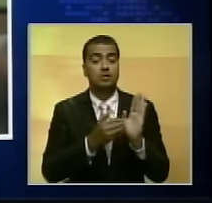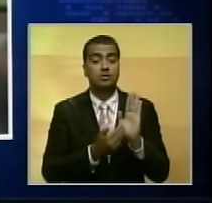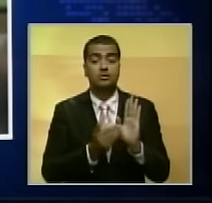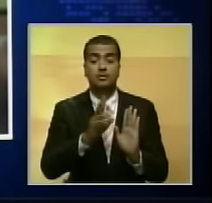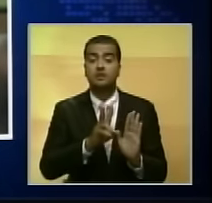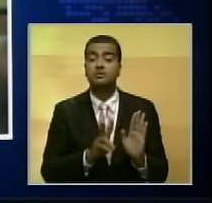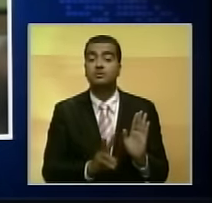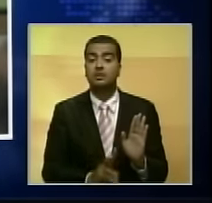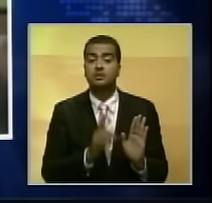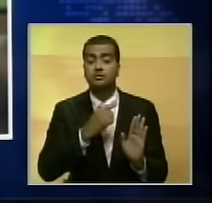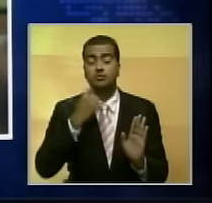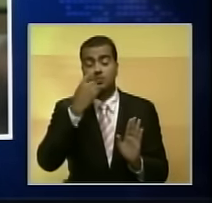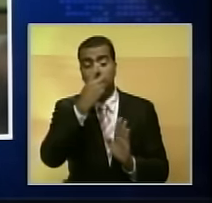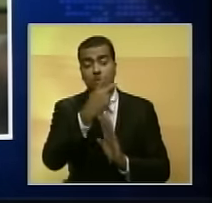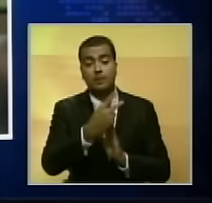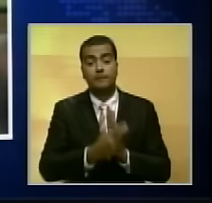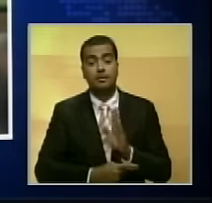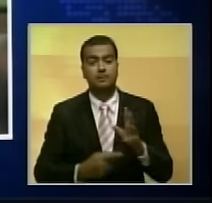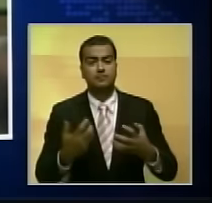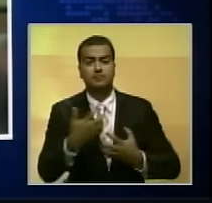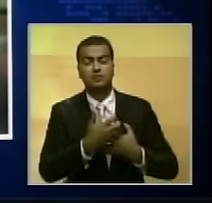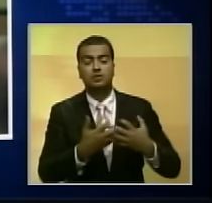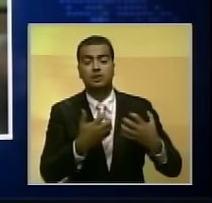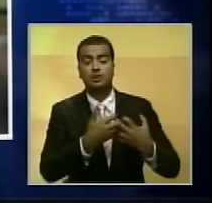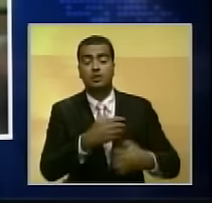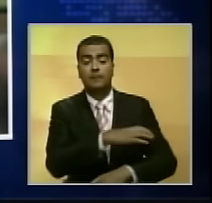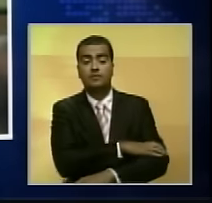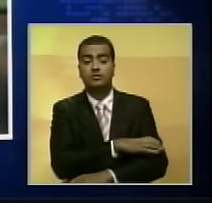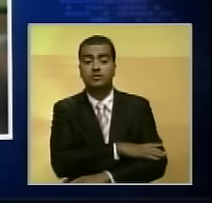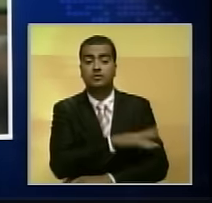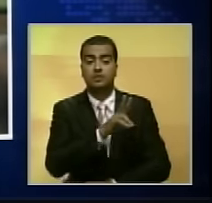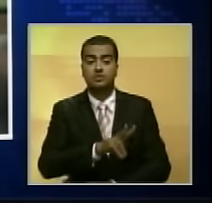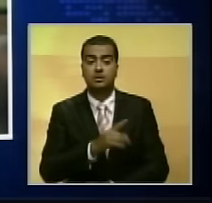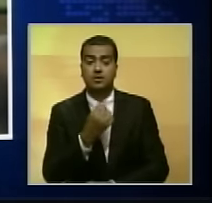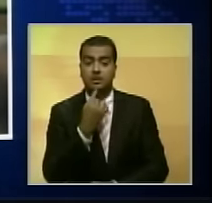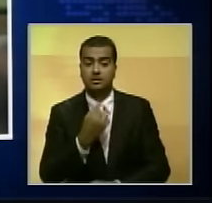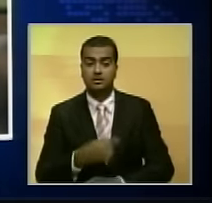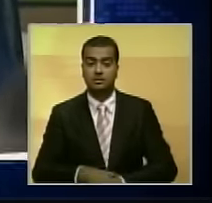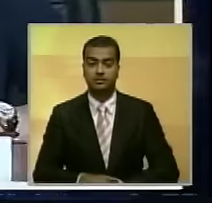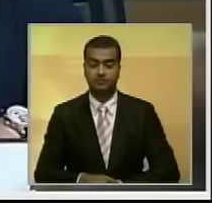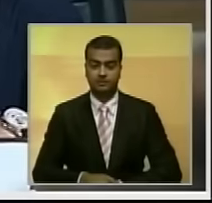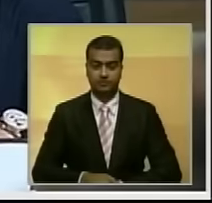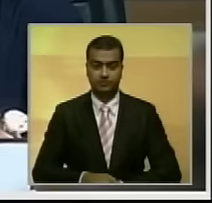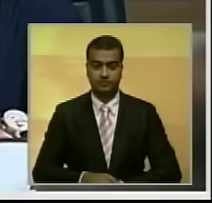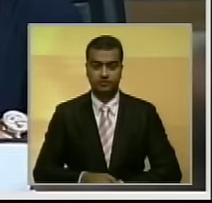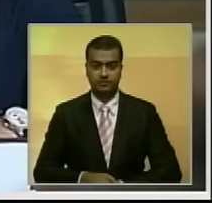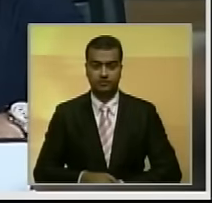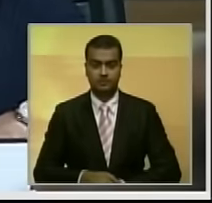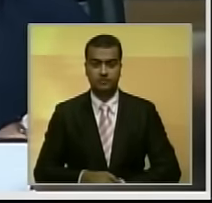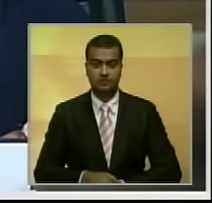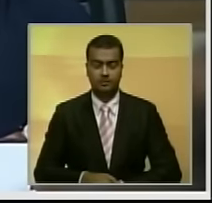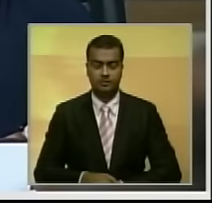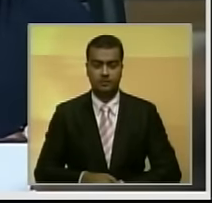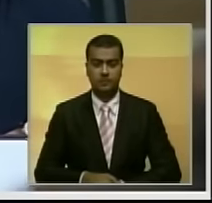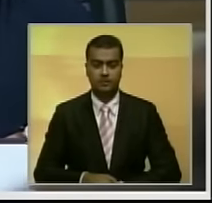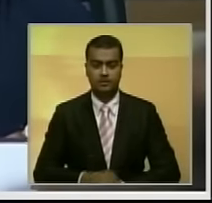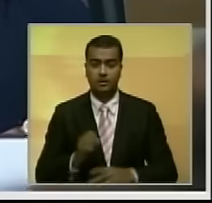Venezuela los supuestos planes violentos de la oposición. Vamos a escuchar a la canciller. Una jornada, sin duda alguna,